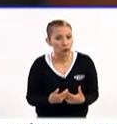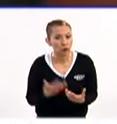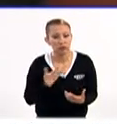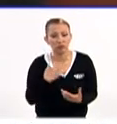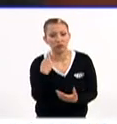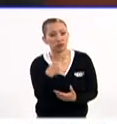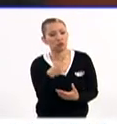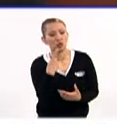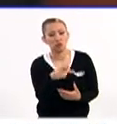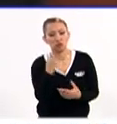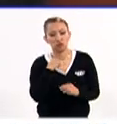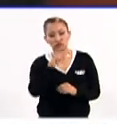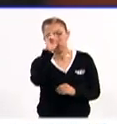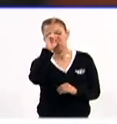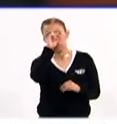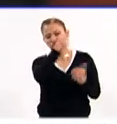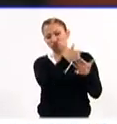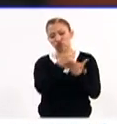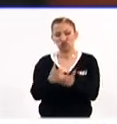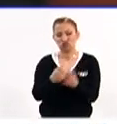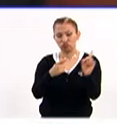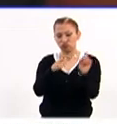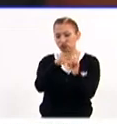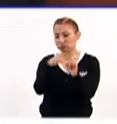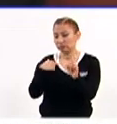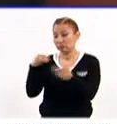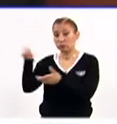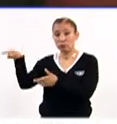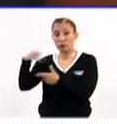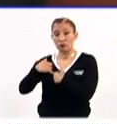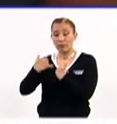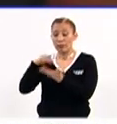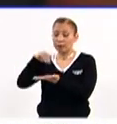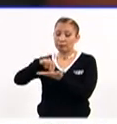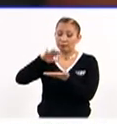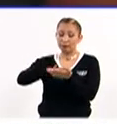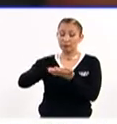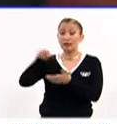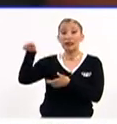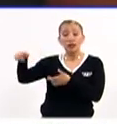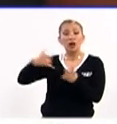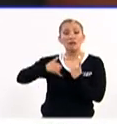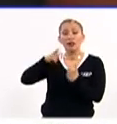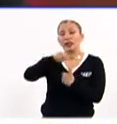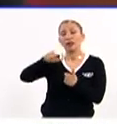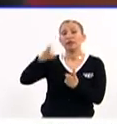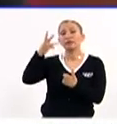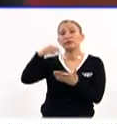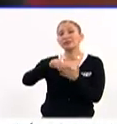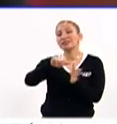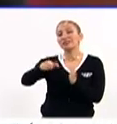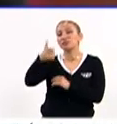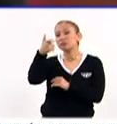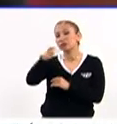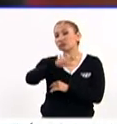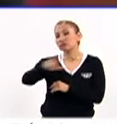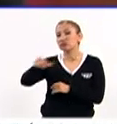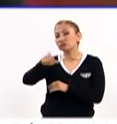tienen su tutor, se inscriben y reciben 3,600